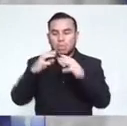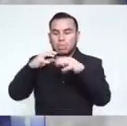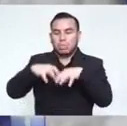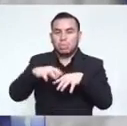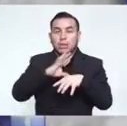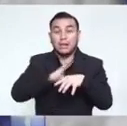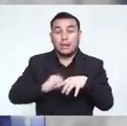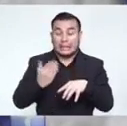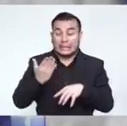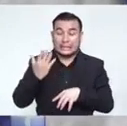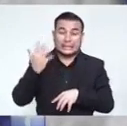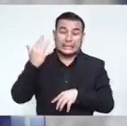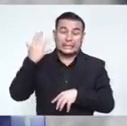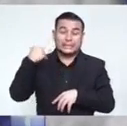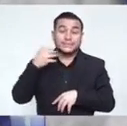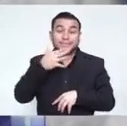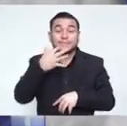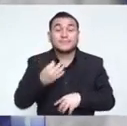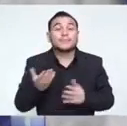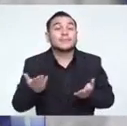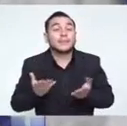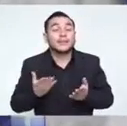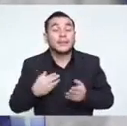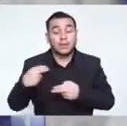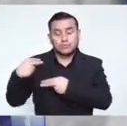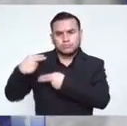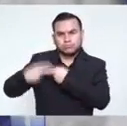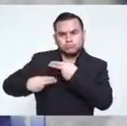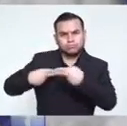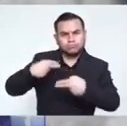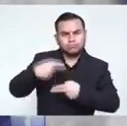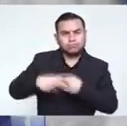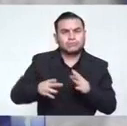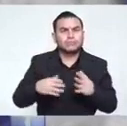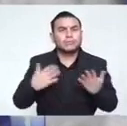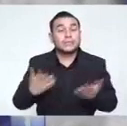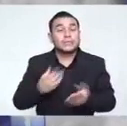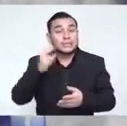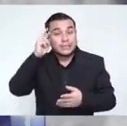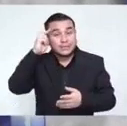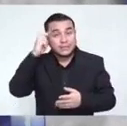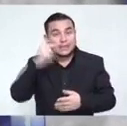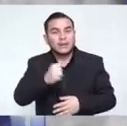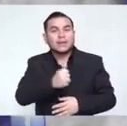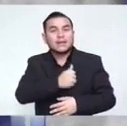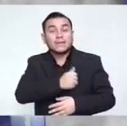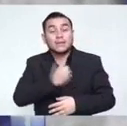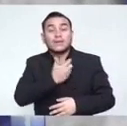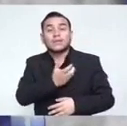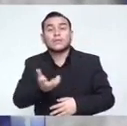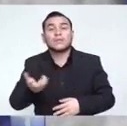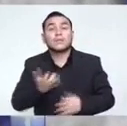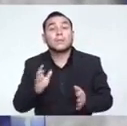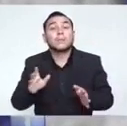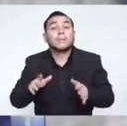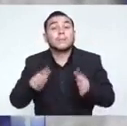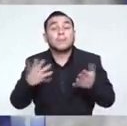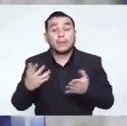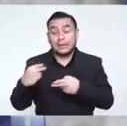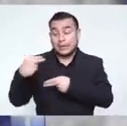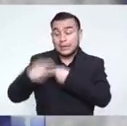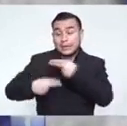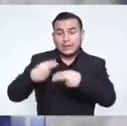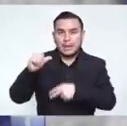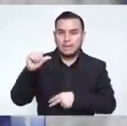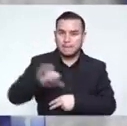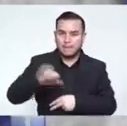país. Ellos son los que han heredado, ellos no se deben de hacer responsables una vez por todas de la herencia que le han dejado a